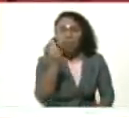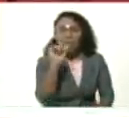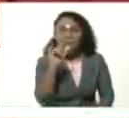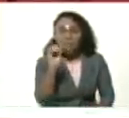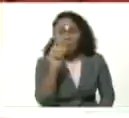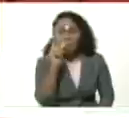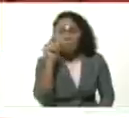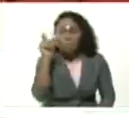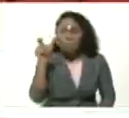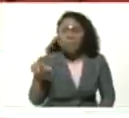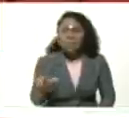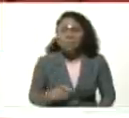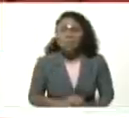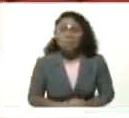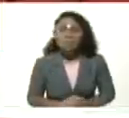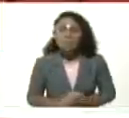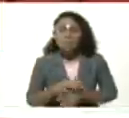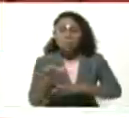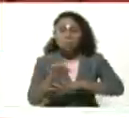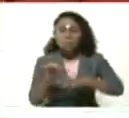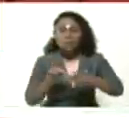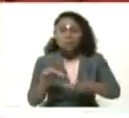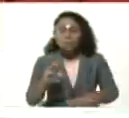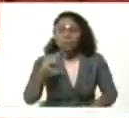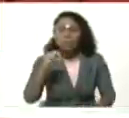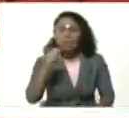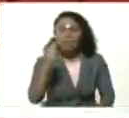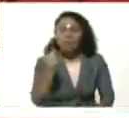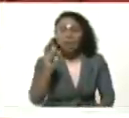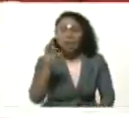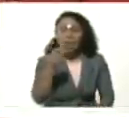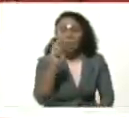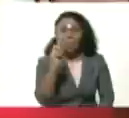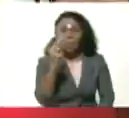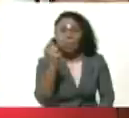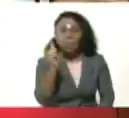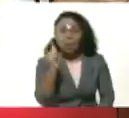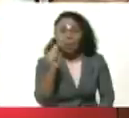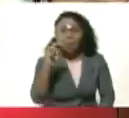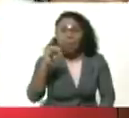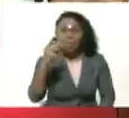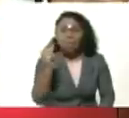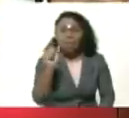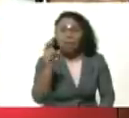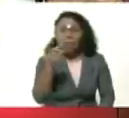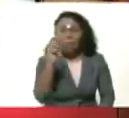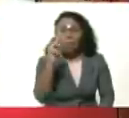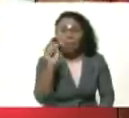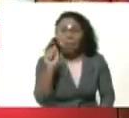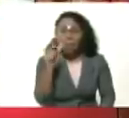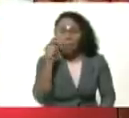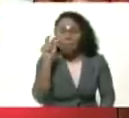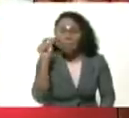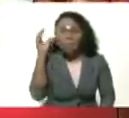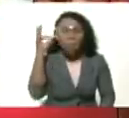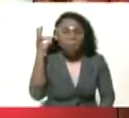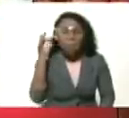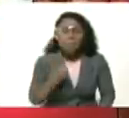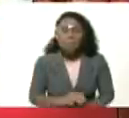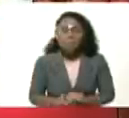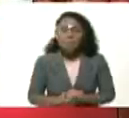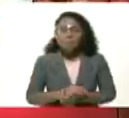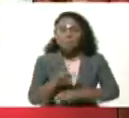Mervelis Moreno. Municipio Naguanagua, Ana González. Municipio San Diego, Marcos